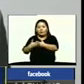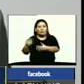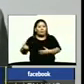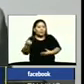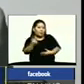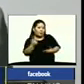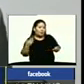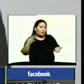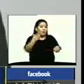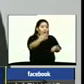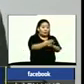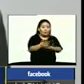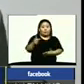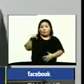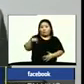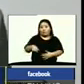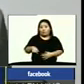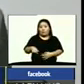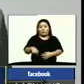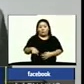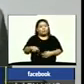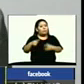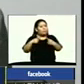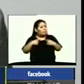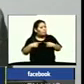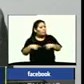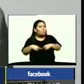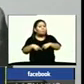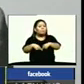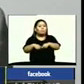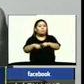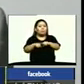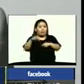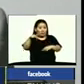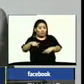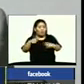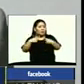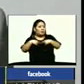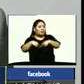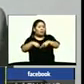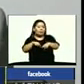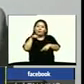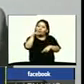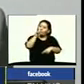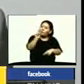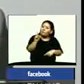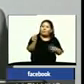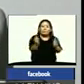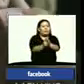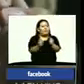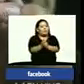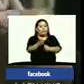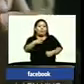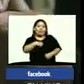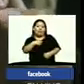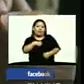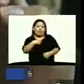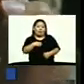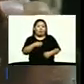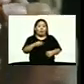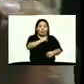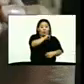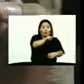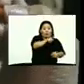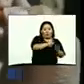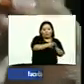que a la fecha sigue siendo el principal factor de quejas. Entre julio